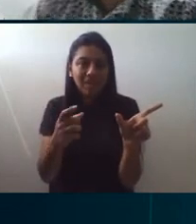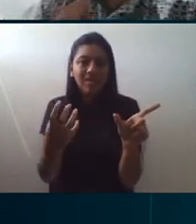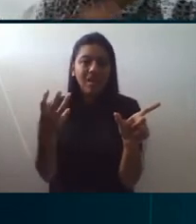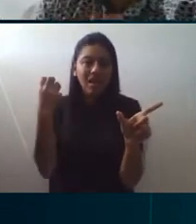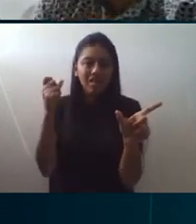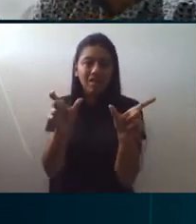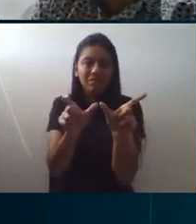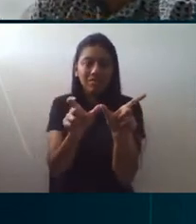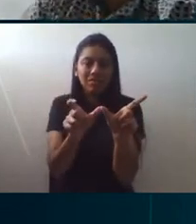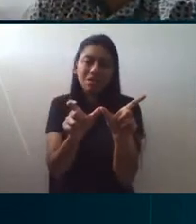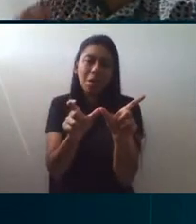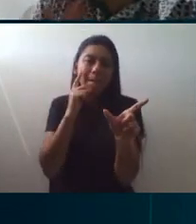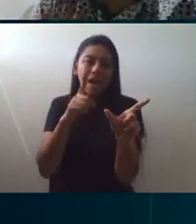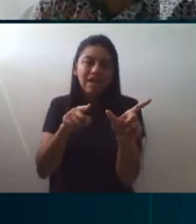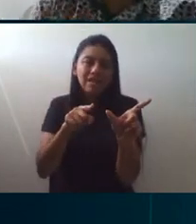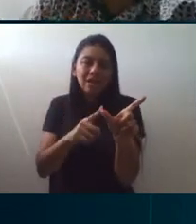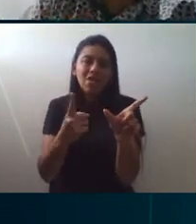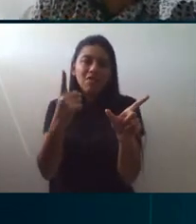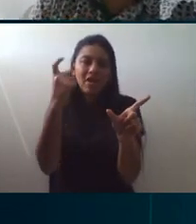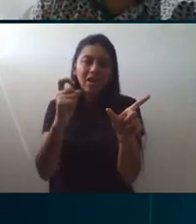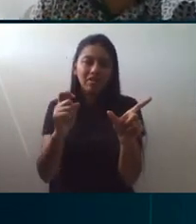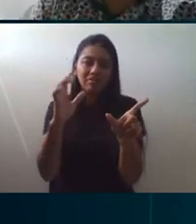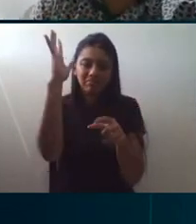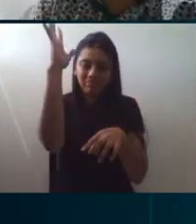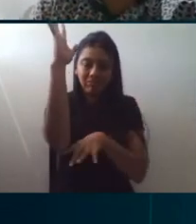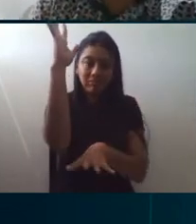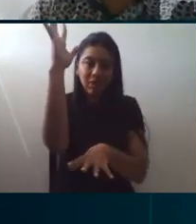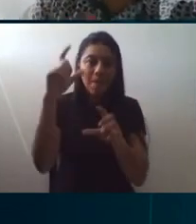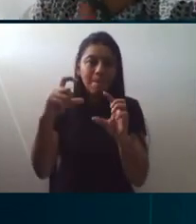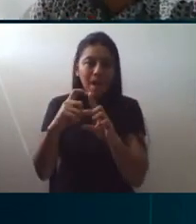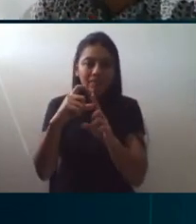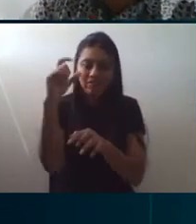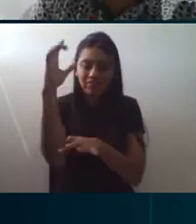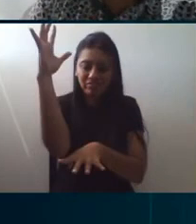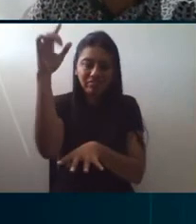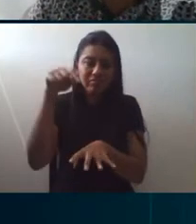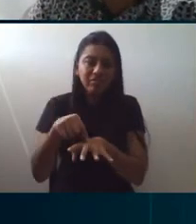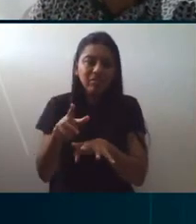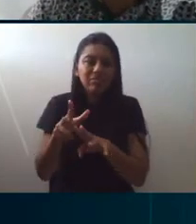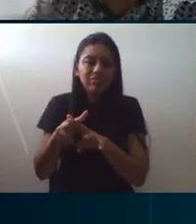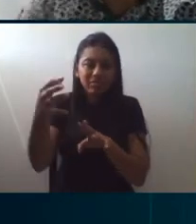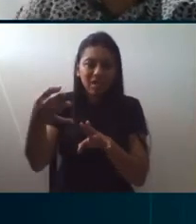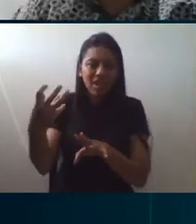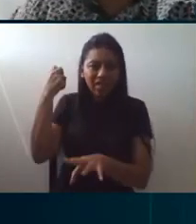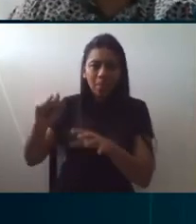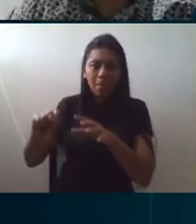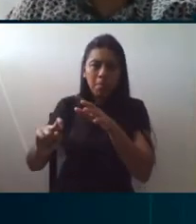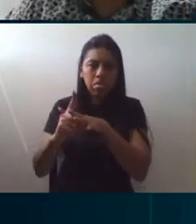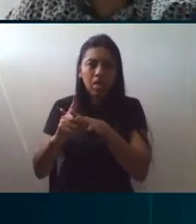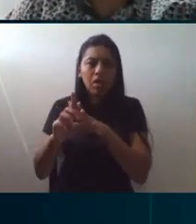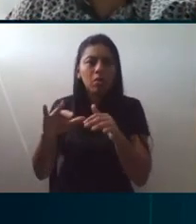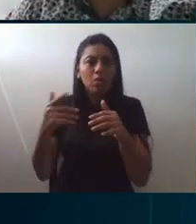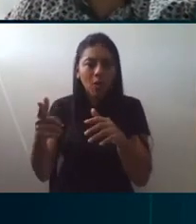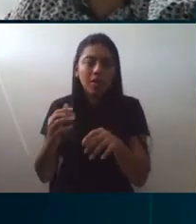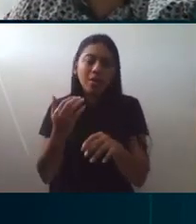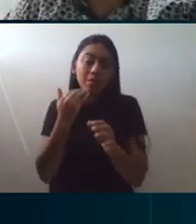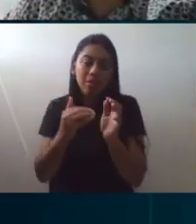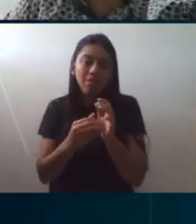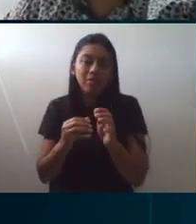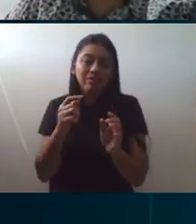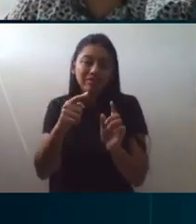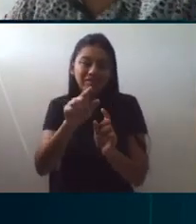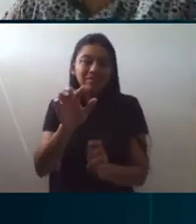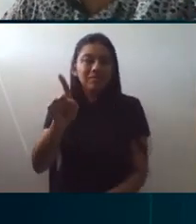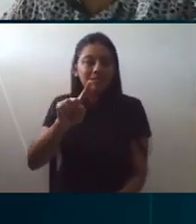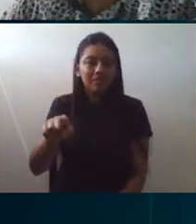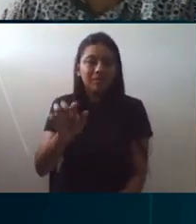¿qué nos va a permitir eso? Minimizar la base de datos, ¿cierto? A la cual va a ser objeto de análisis. Porque en la medida que yo tenga esta variabilidad